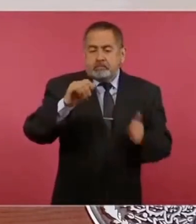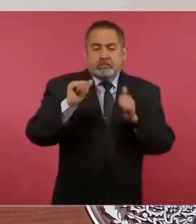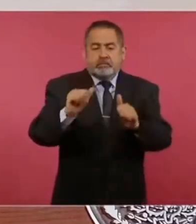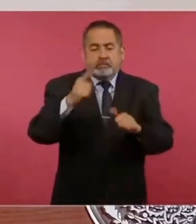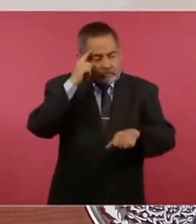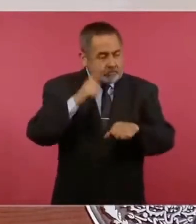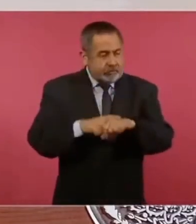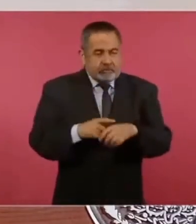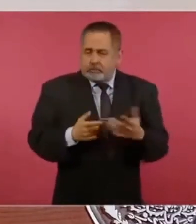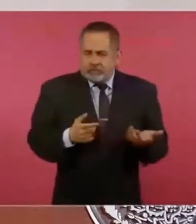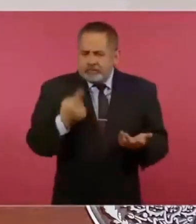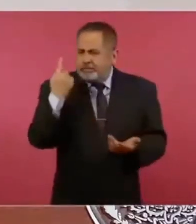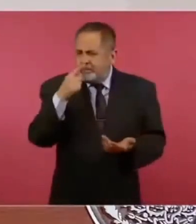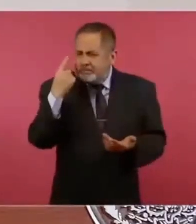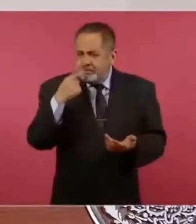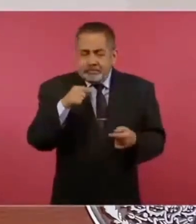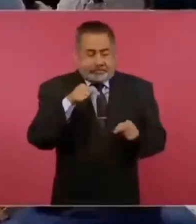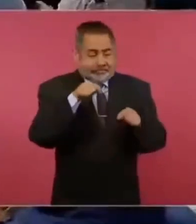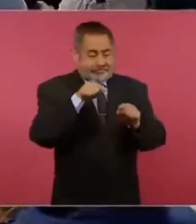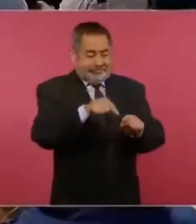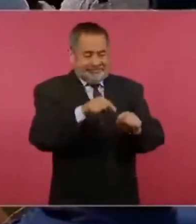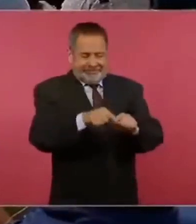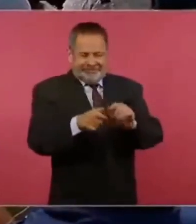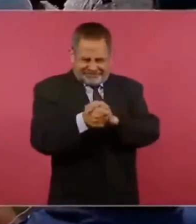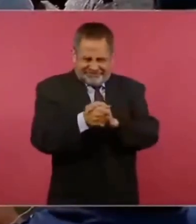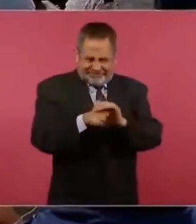para que salieran de la cárcel